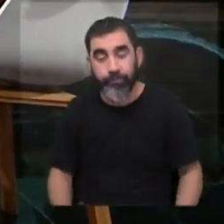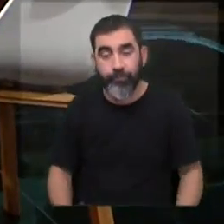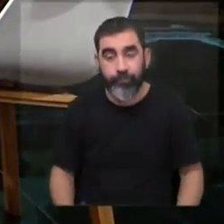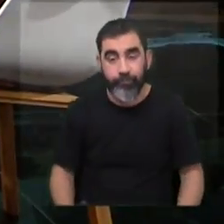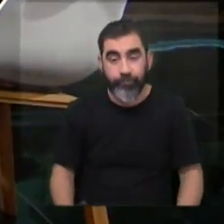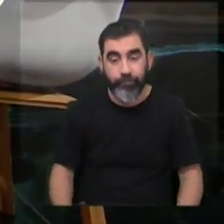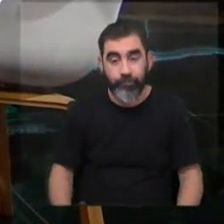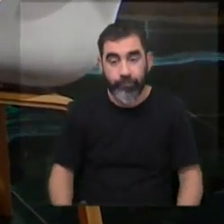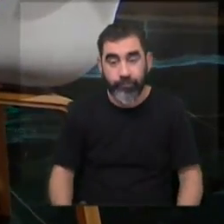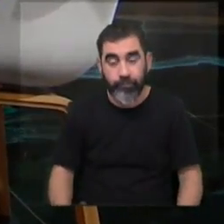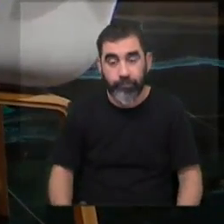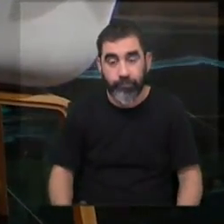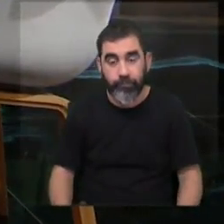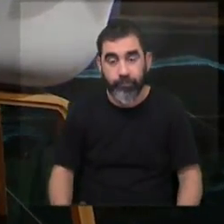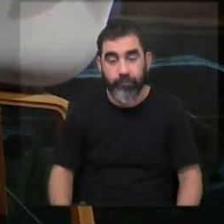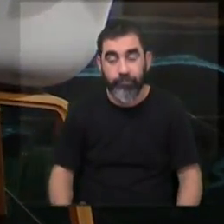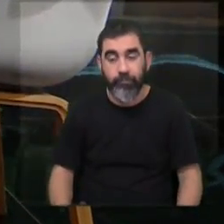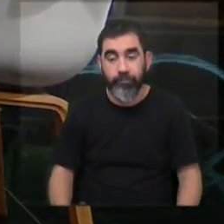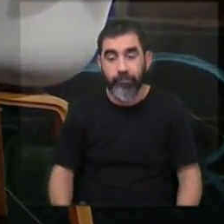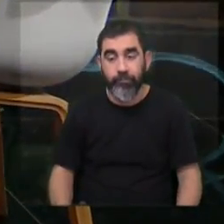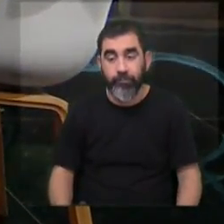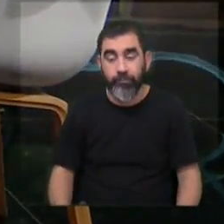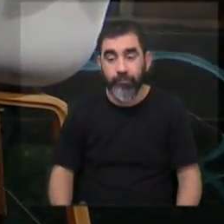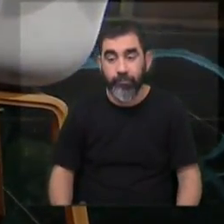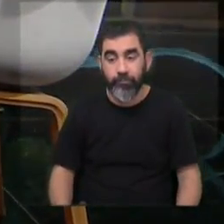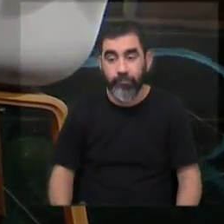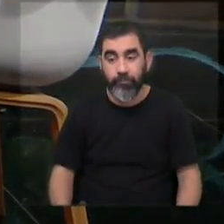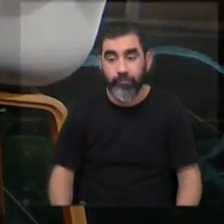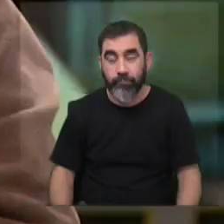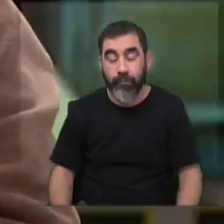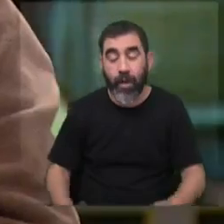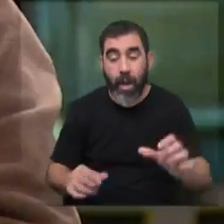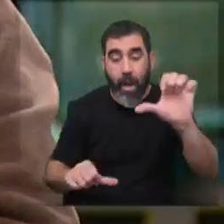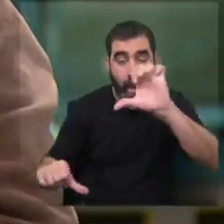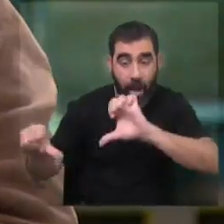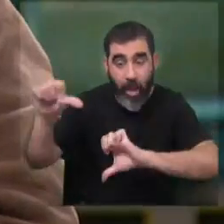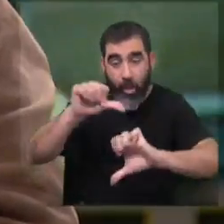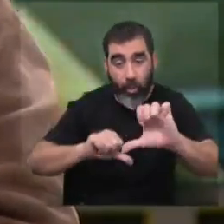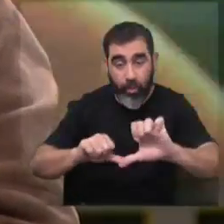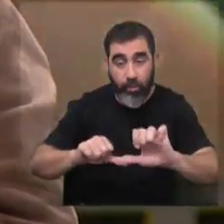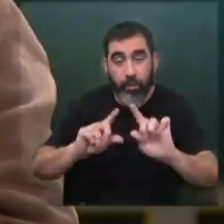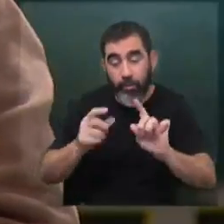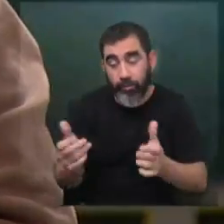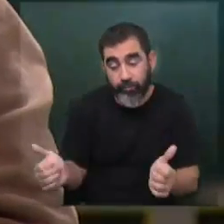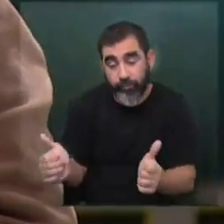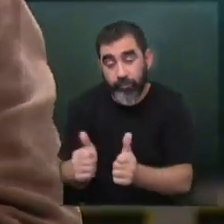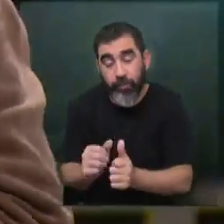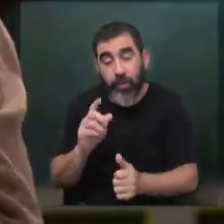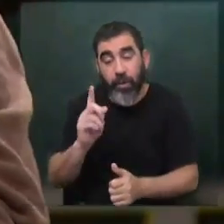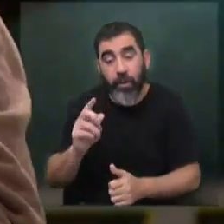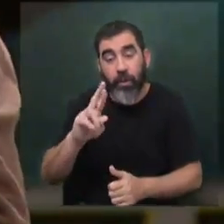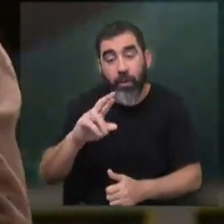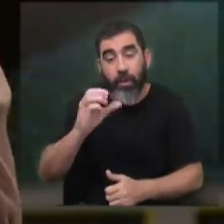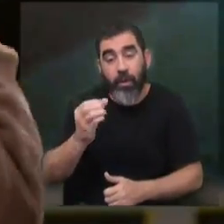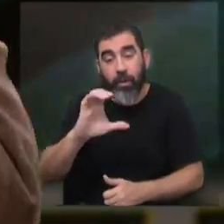el cual yo estoy. Ahora Marcelo está también. Ahí en el laboratorio, nosotros trabajamos también en conjunto con Graciela, porque la parte genética ya